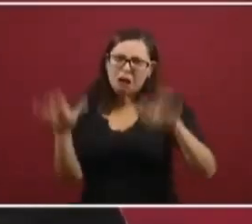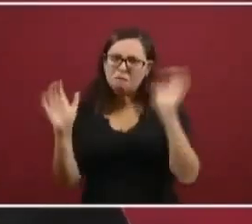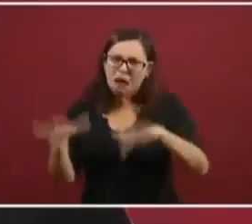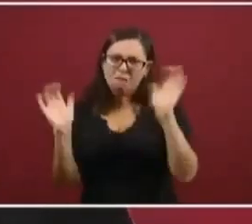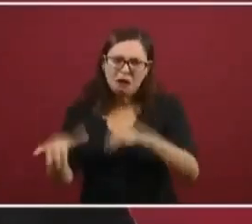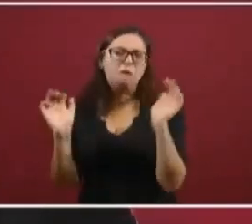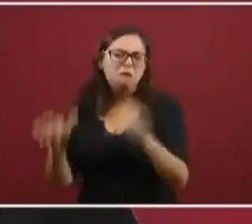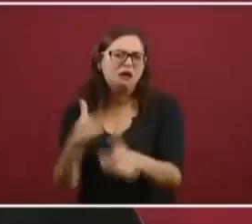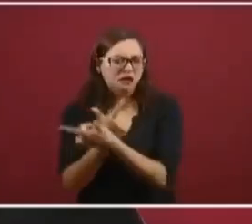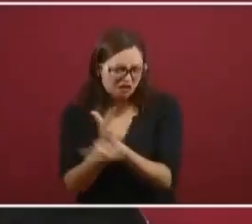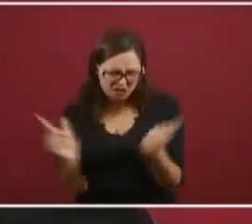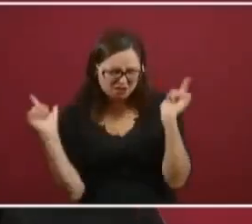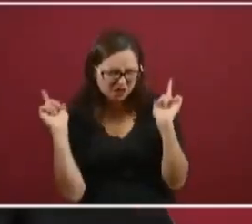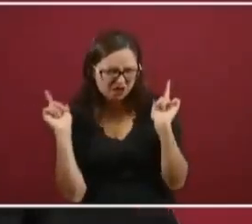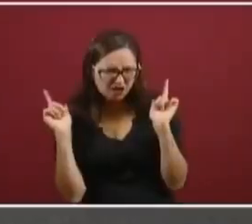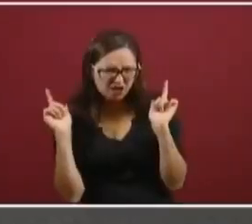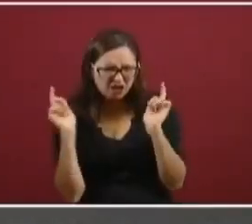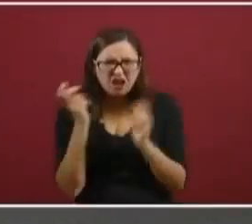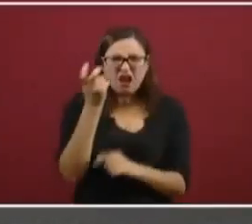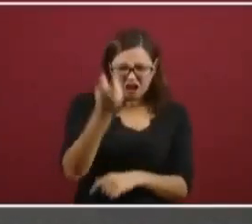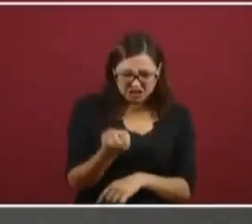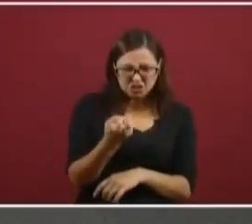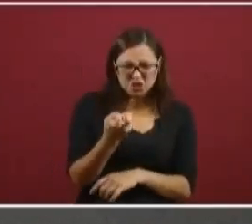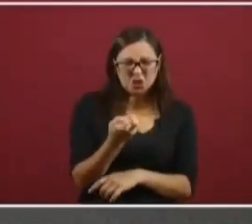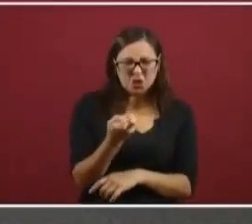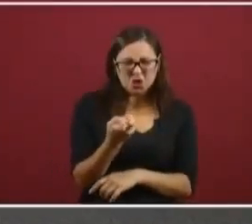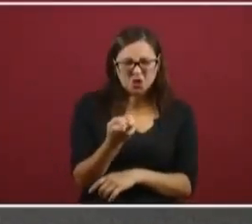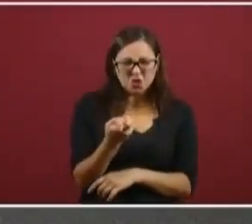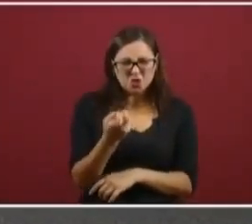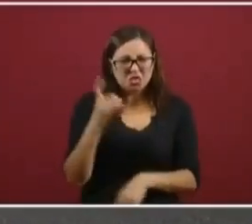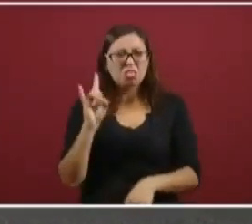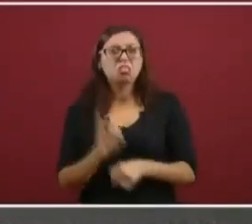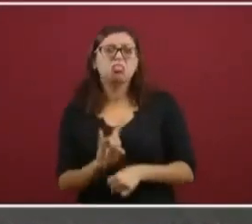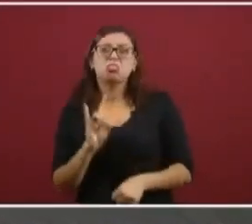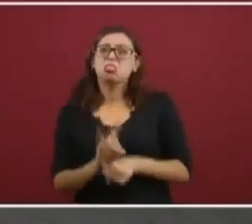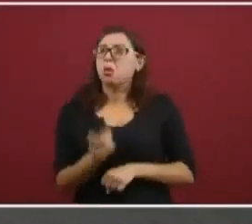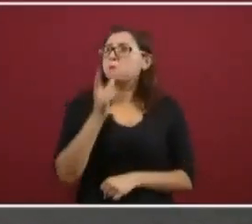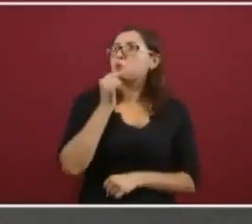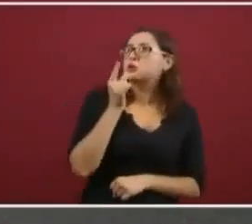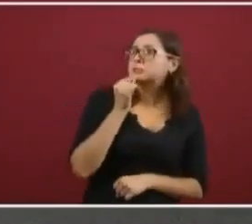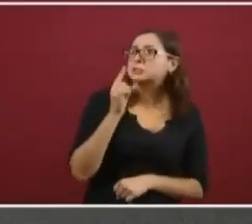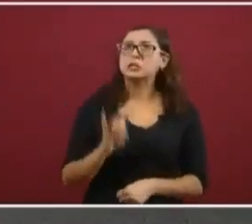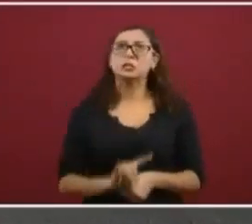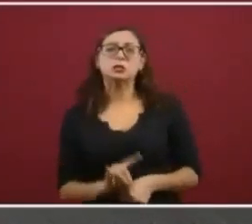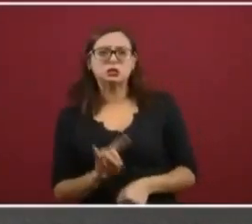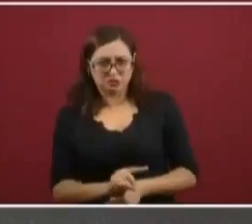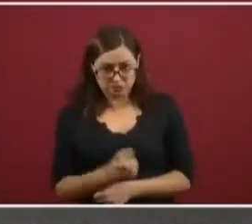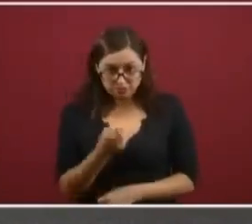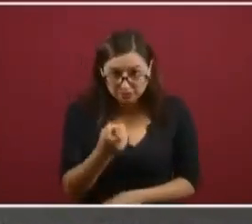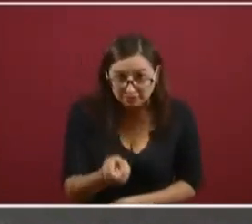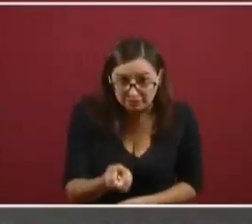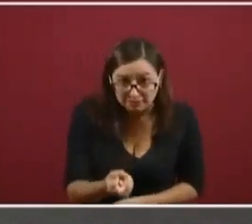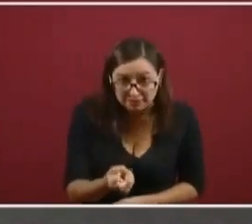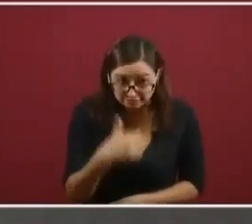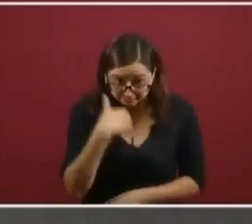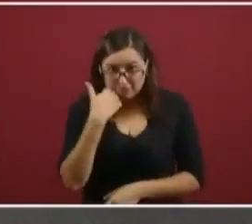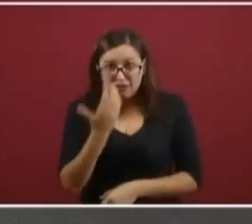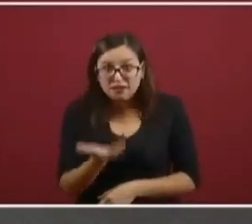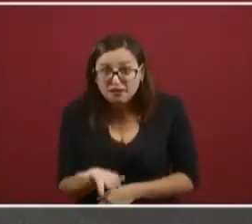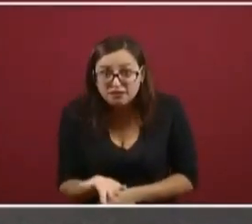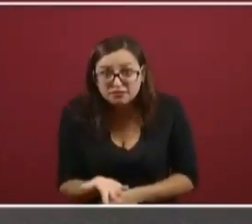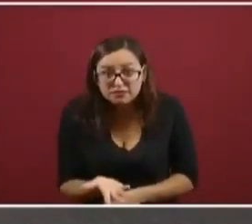nacional o sea vamos a simular se acuerdan ustedes que en